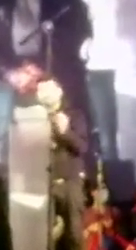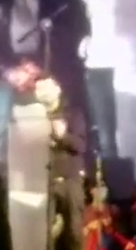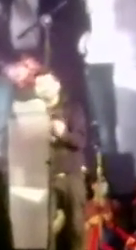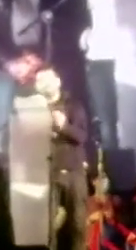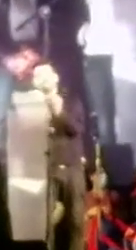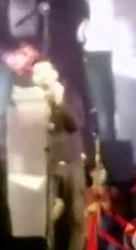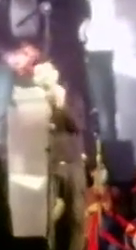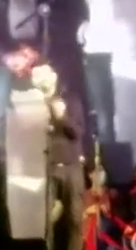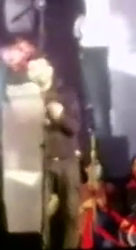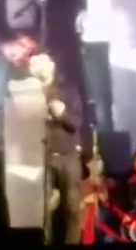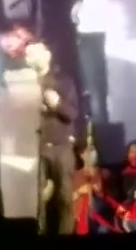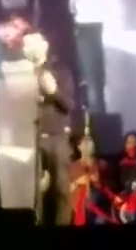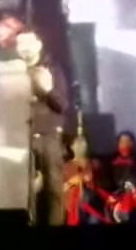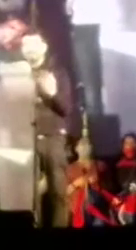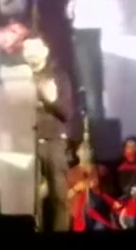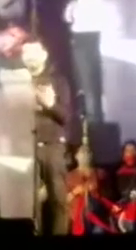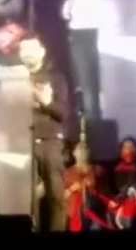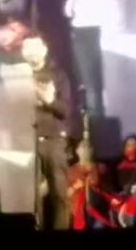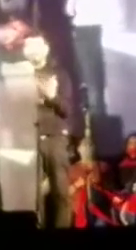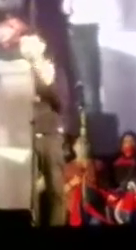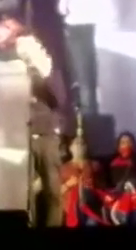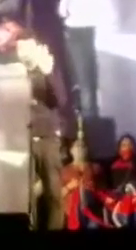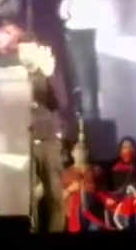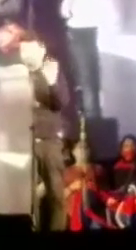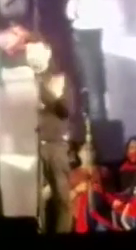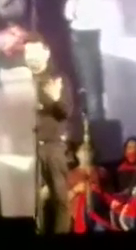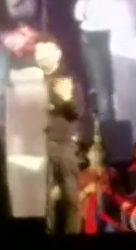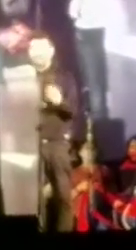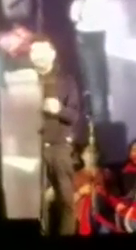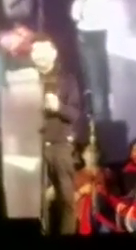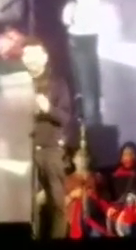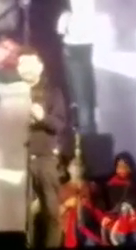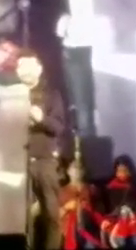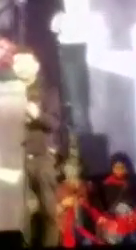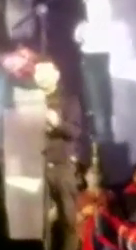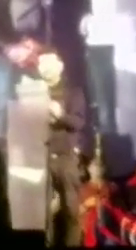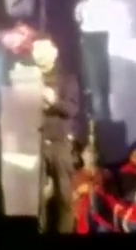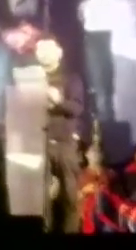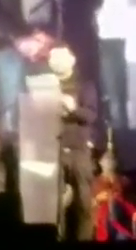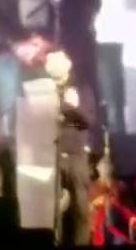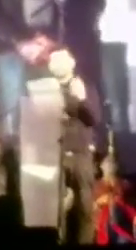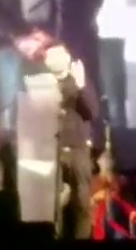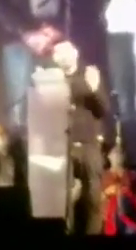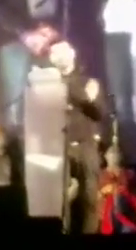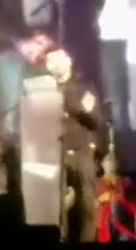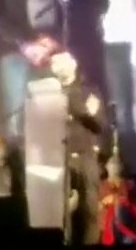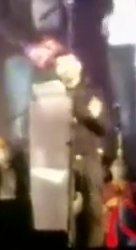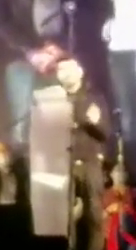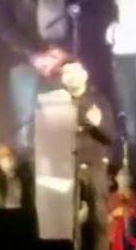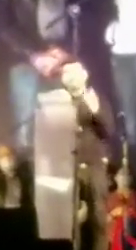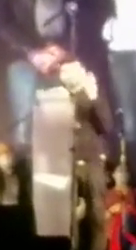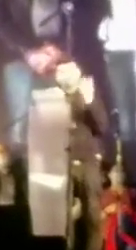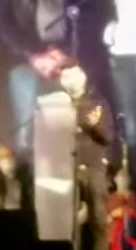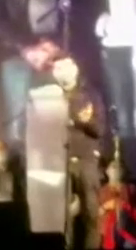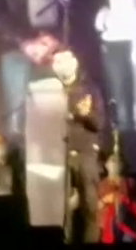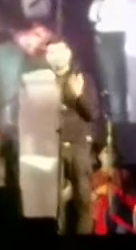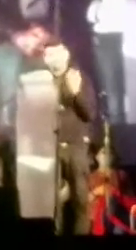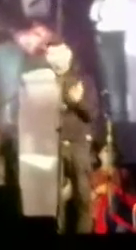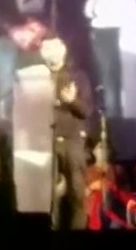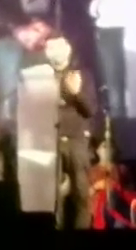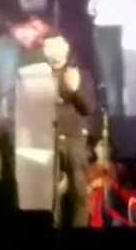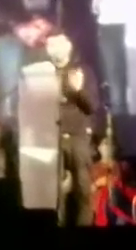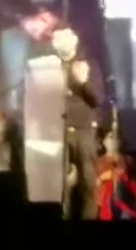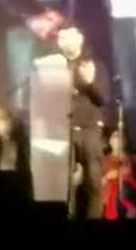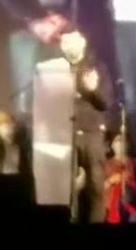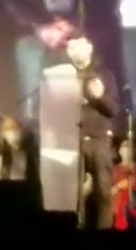contribuyeron a la afirmación de la democracia y las libertades, la inclusión social, la igualdad de oportunidades y, otra vez, la protección de